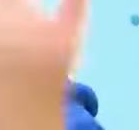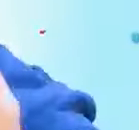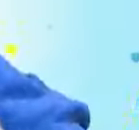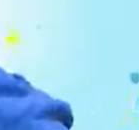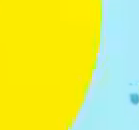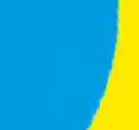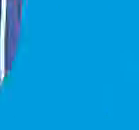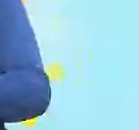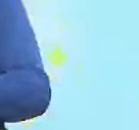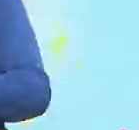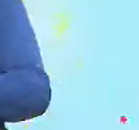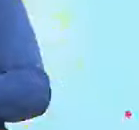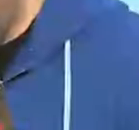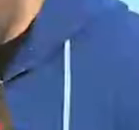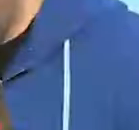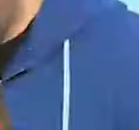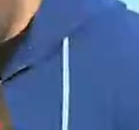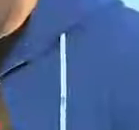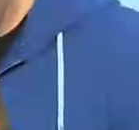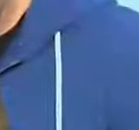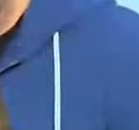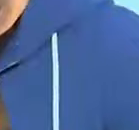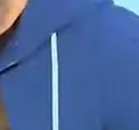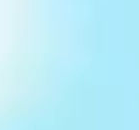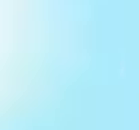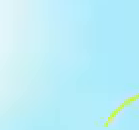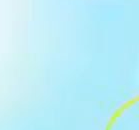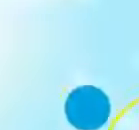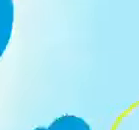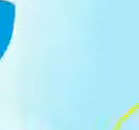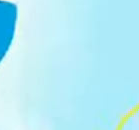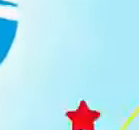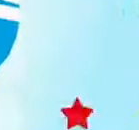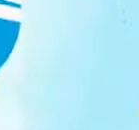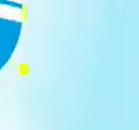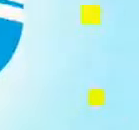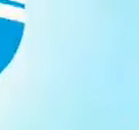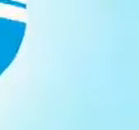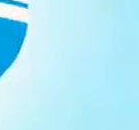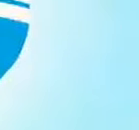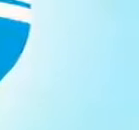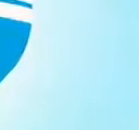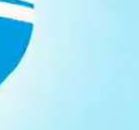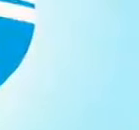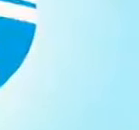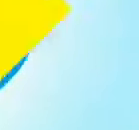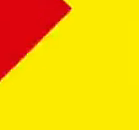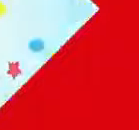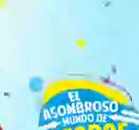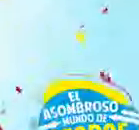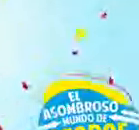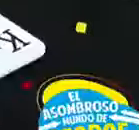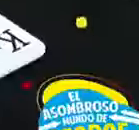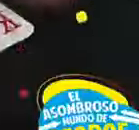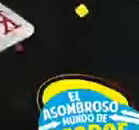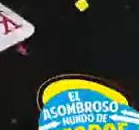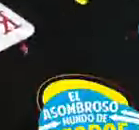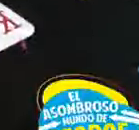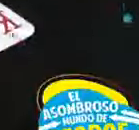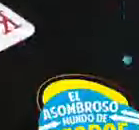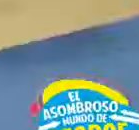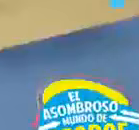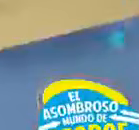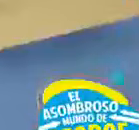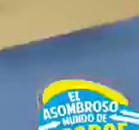¿Están listos? ¡Vamos! Bienvenidos a El Asombroso Mundo de George, un nuevo